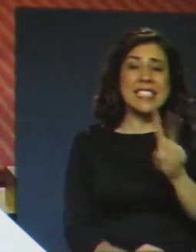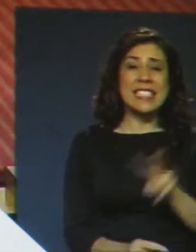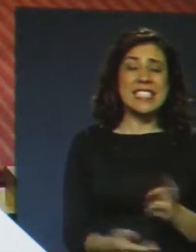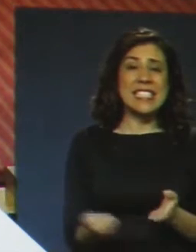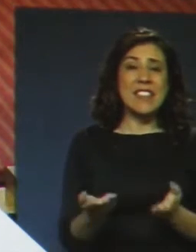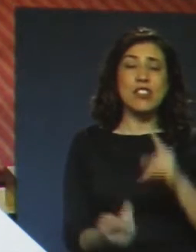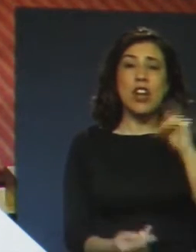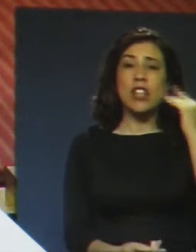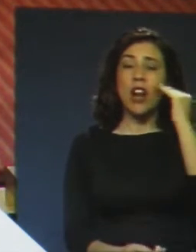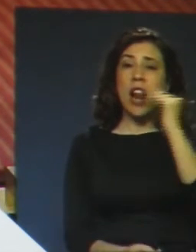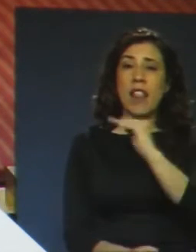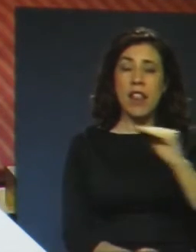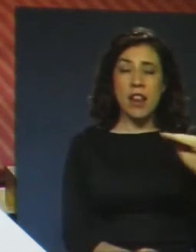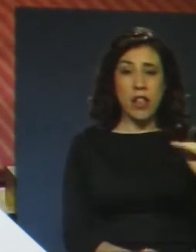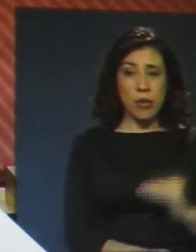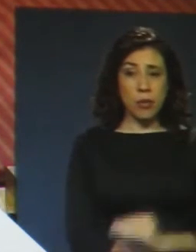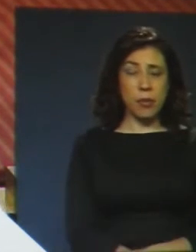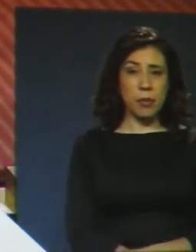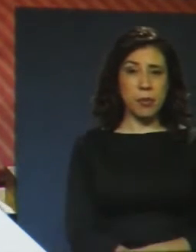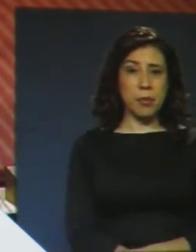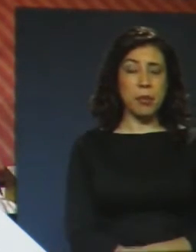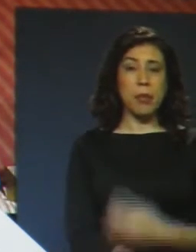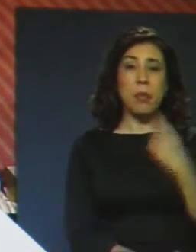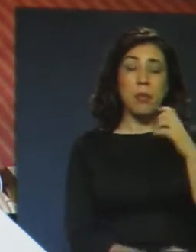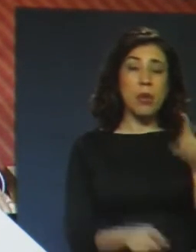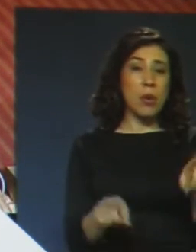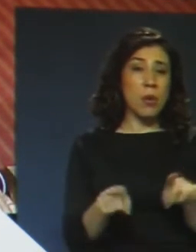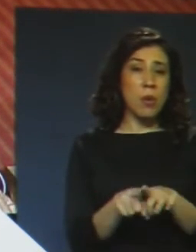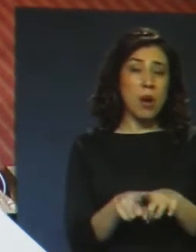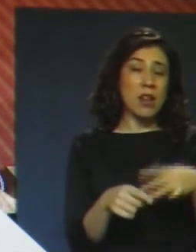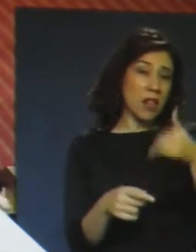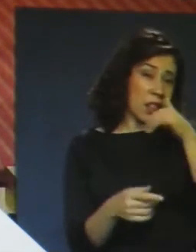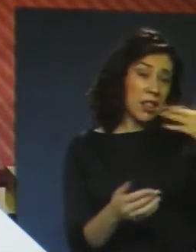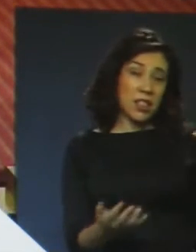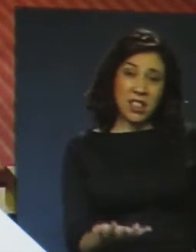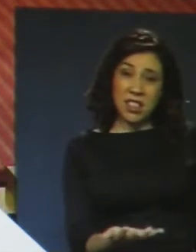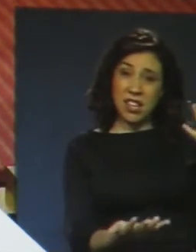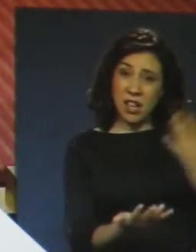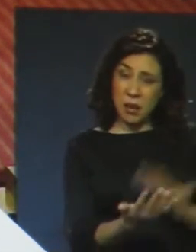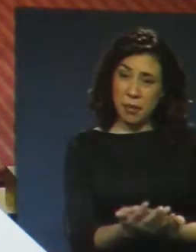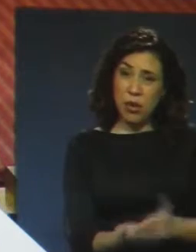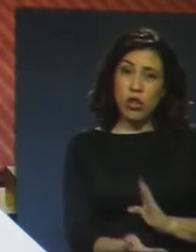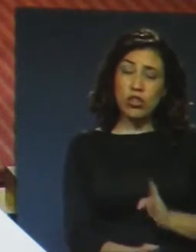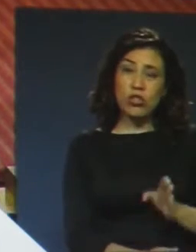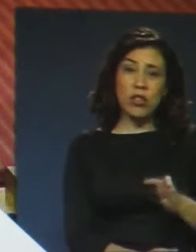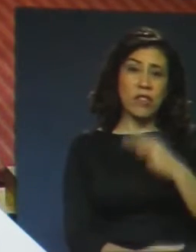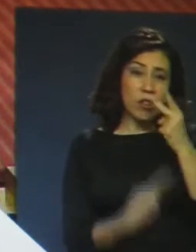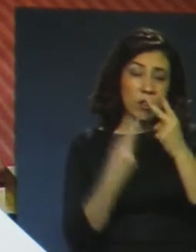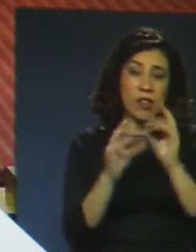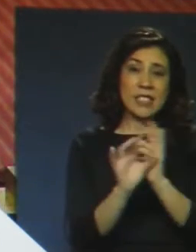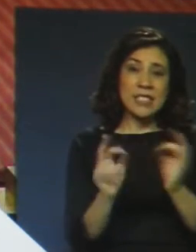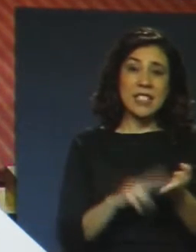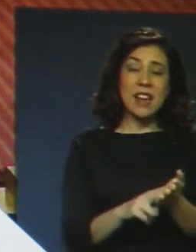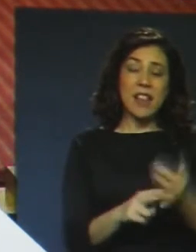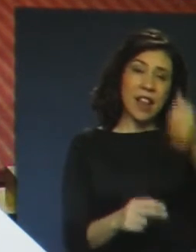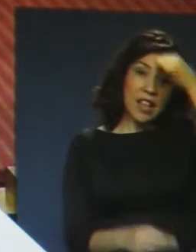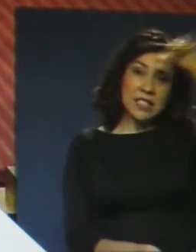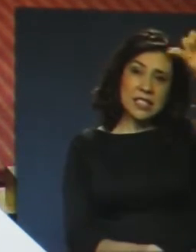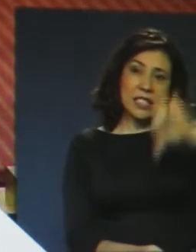de Menores. Porque a pesar del tiempo transcurrido, aún no veo materializadas las